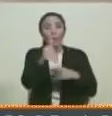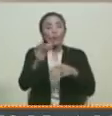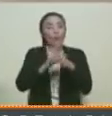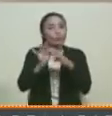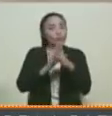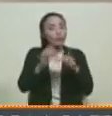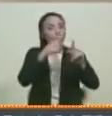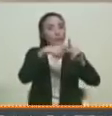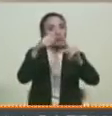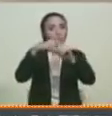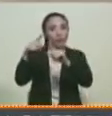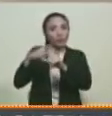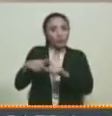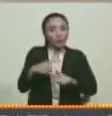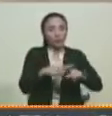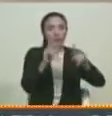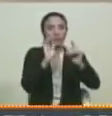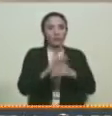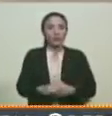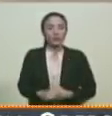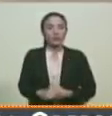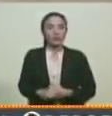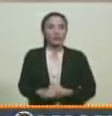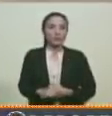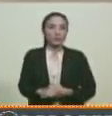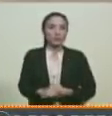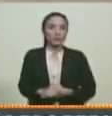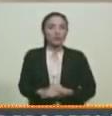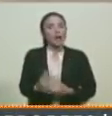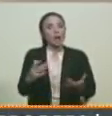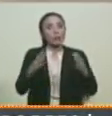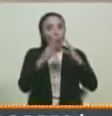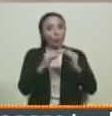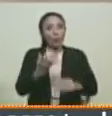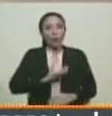funciones. Gobernadores, gobernadoras, alcaldes, alcaldesas,